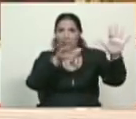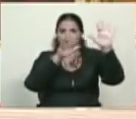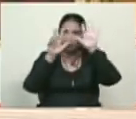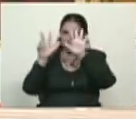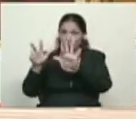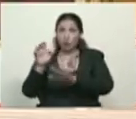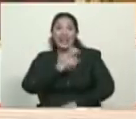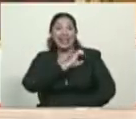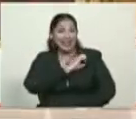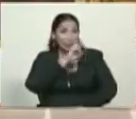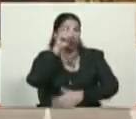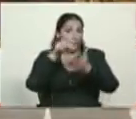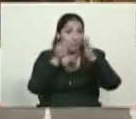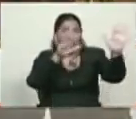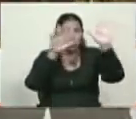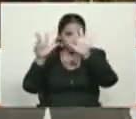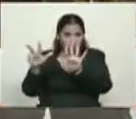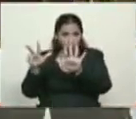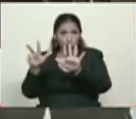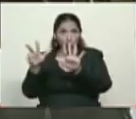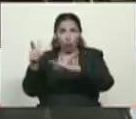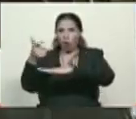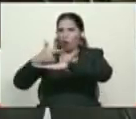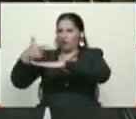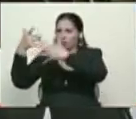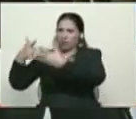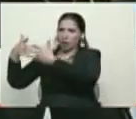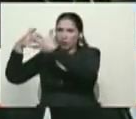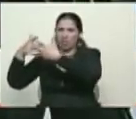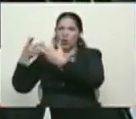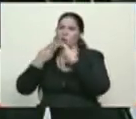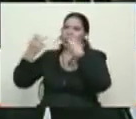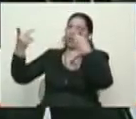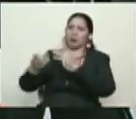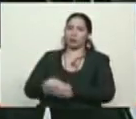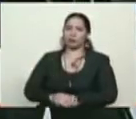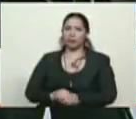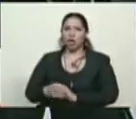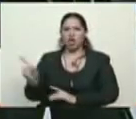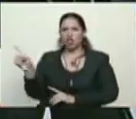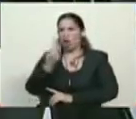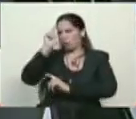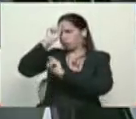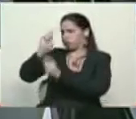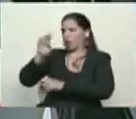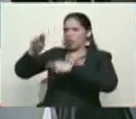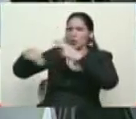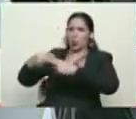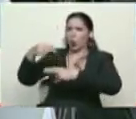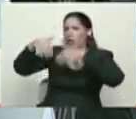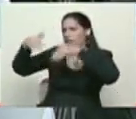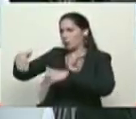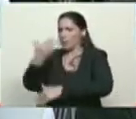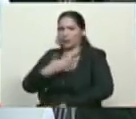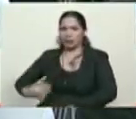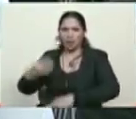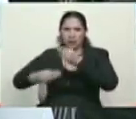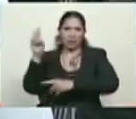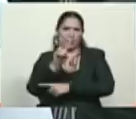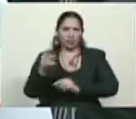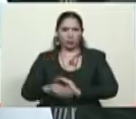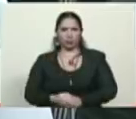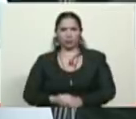2018, enero 2018, el gobierno de Estados Unidos declaró que no reconocía ninguna elección presidencial que se hiciera en